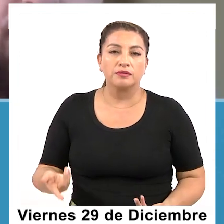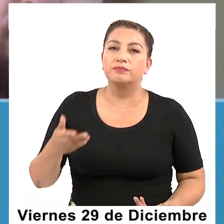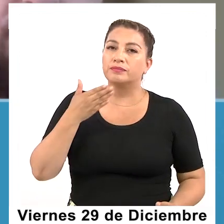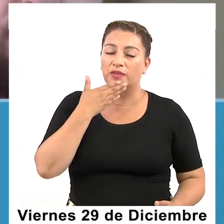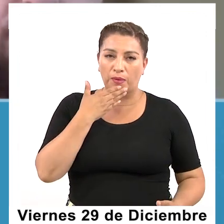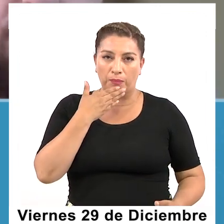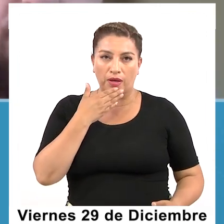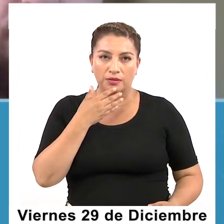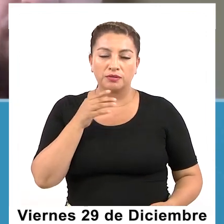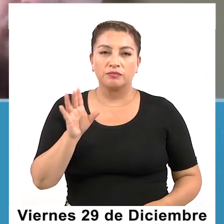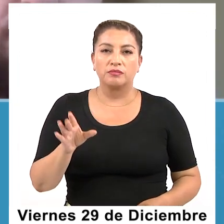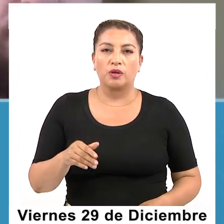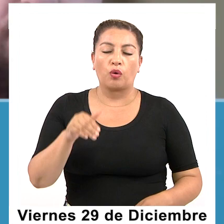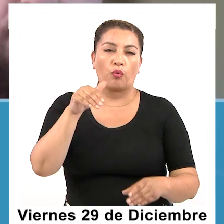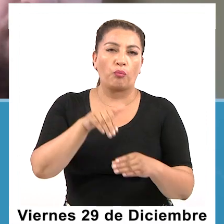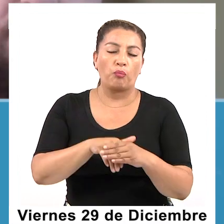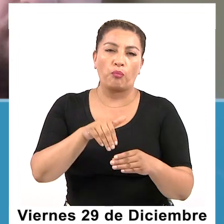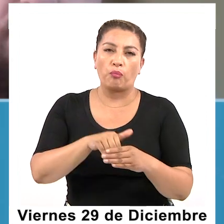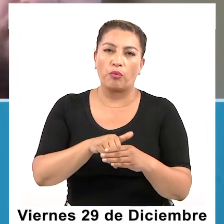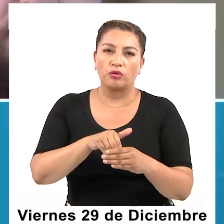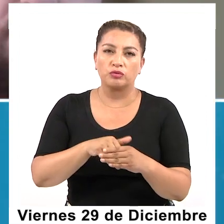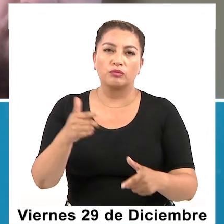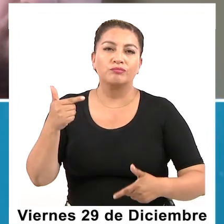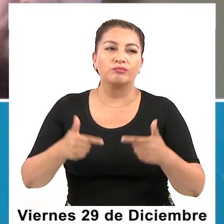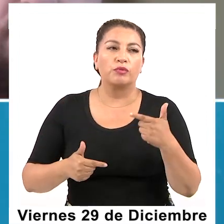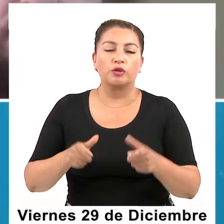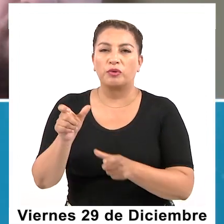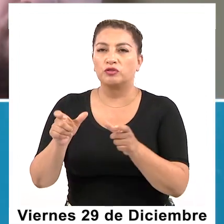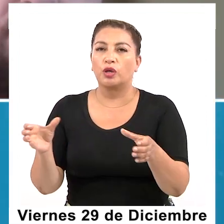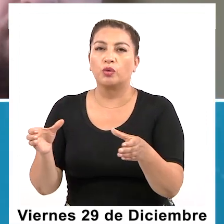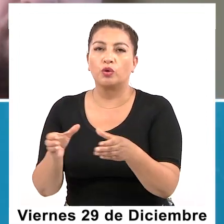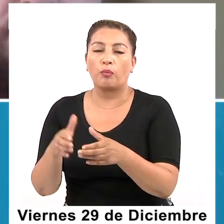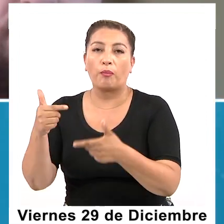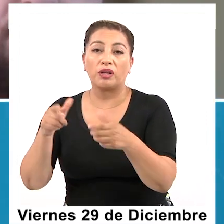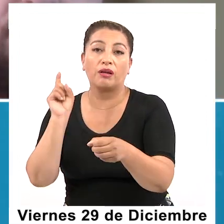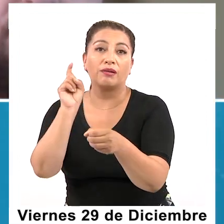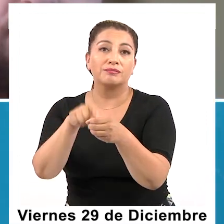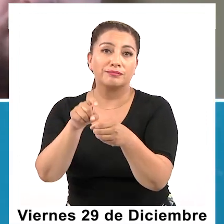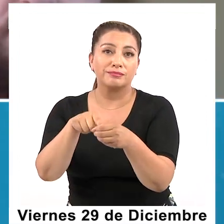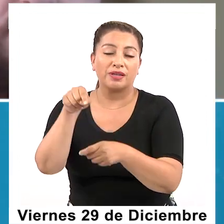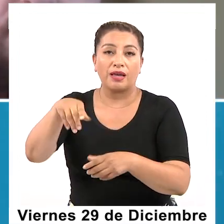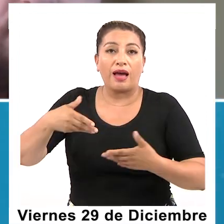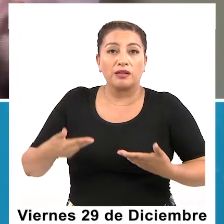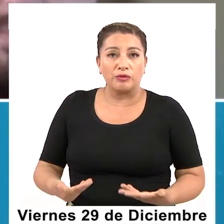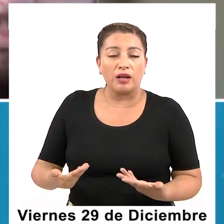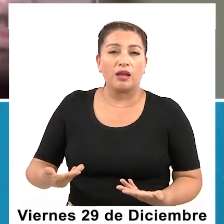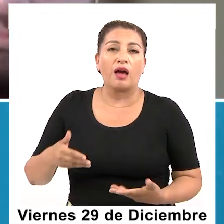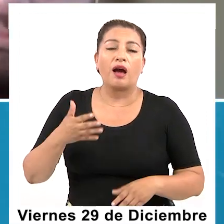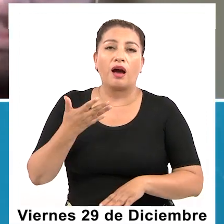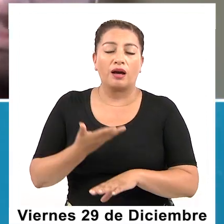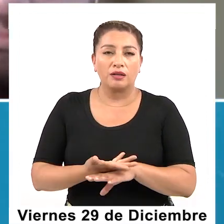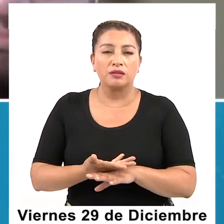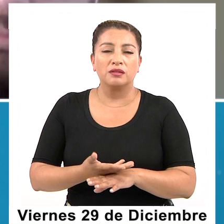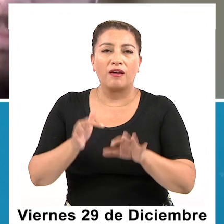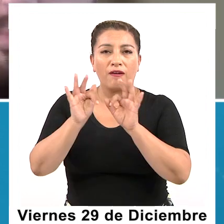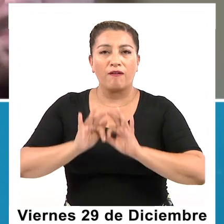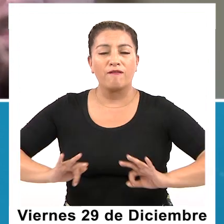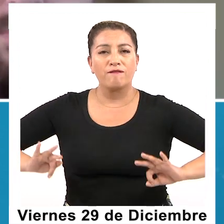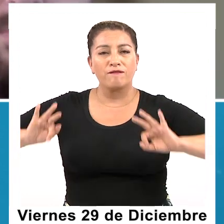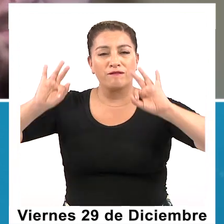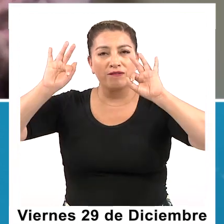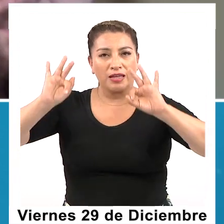además se haya dado casi un voto político por una militante de un partido. Claro, en la actualidad hoy el fiscal nacional decide por